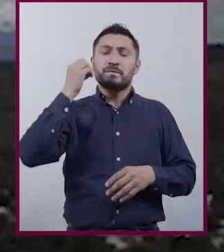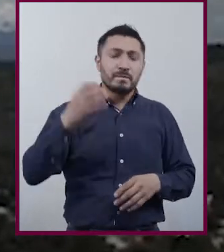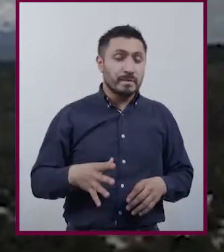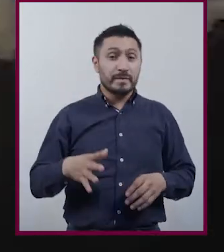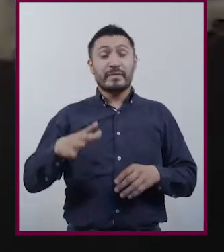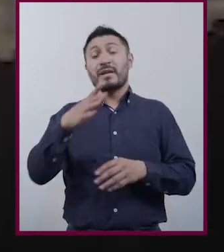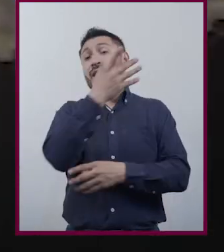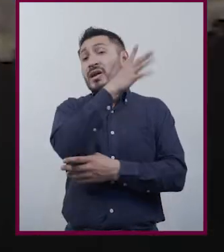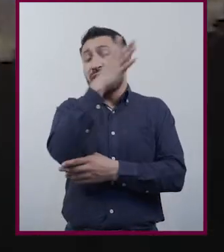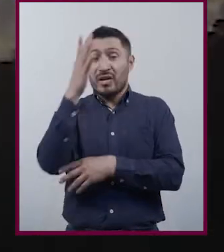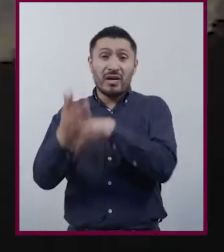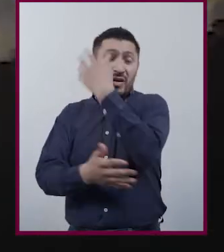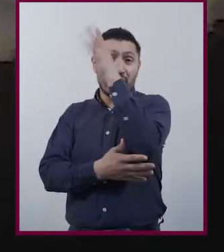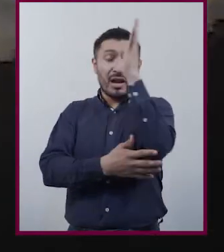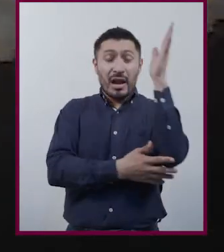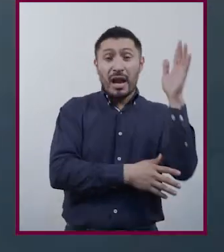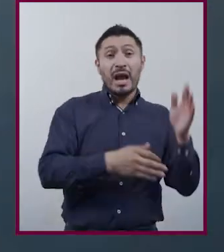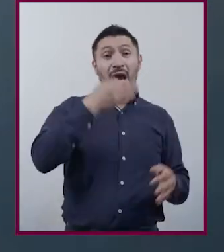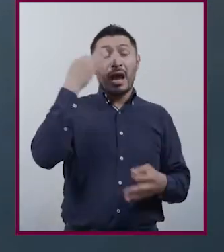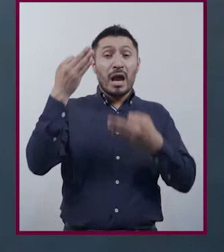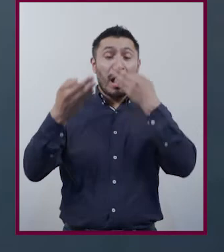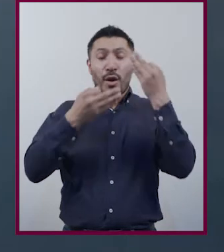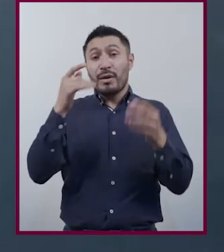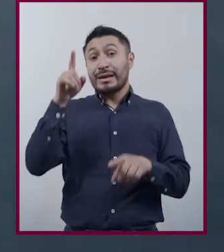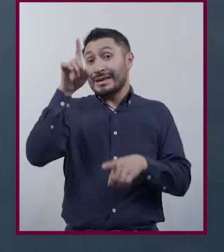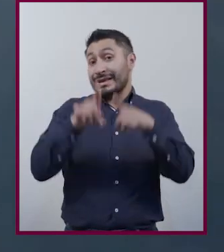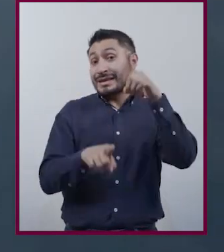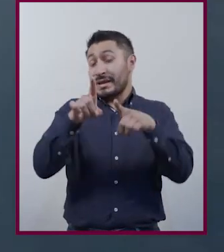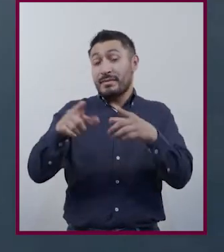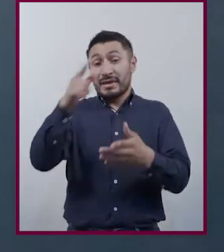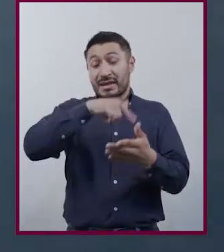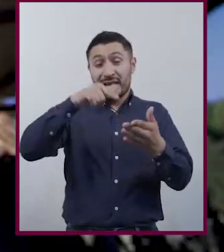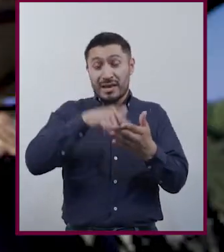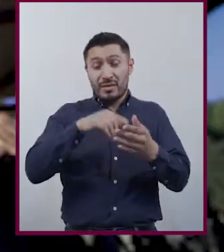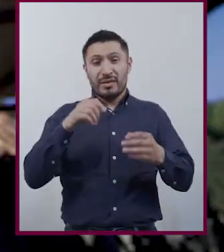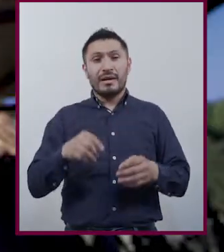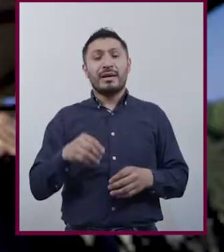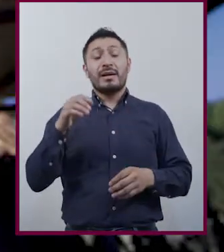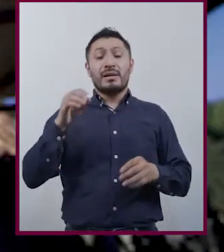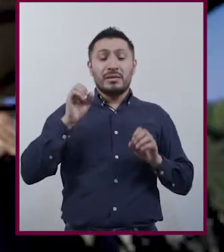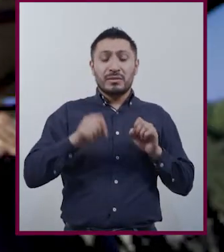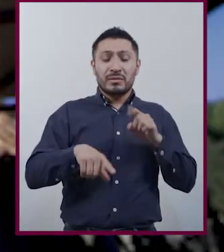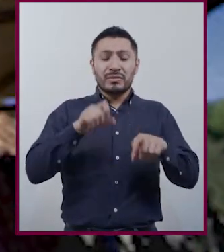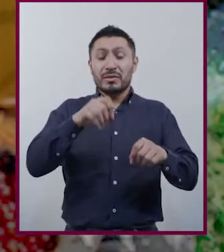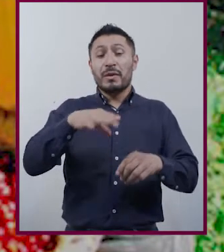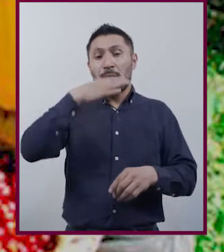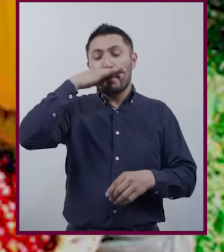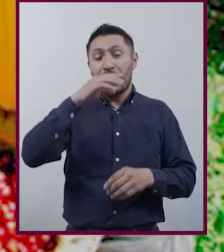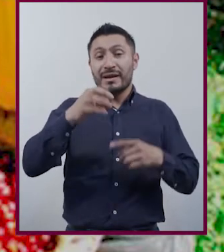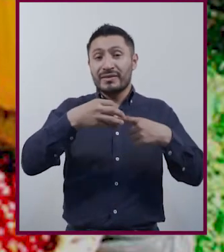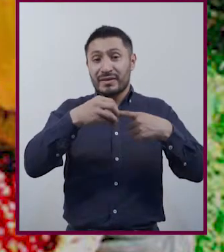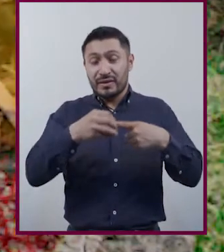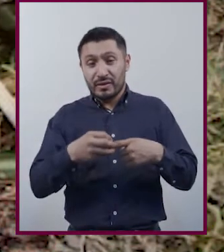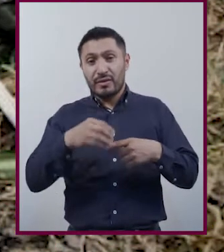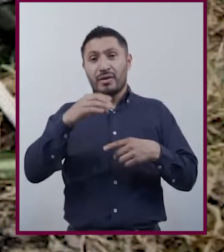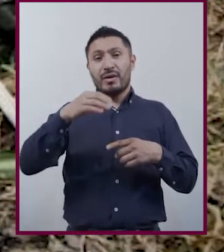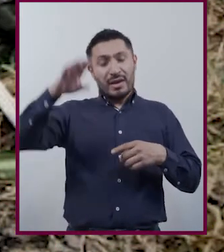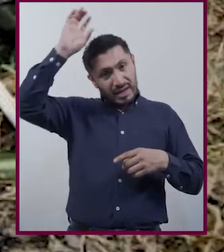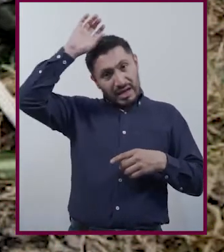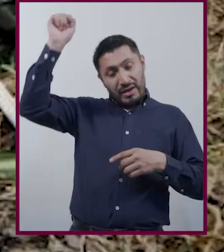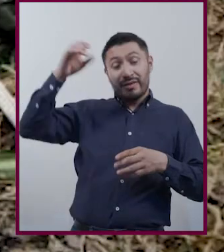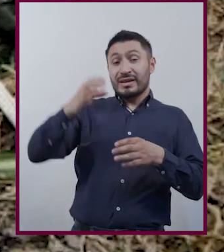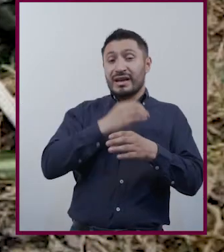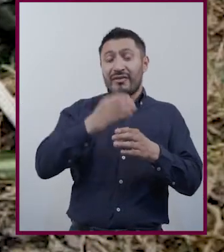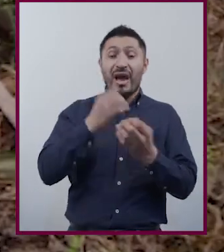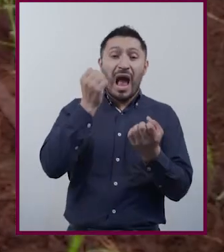flora varían según la altura del lugar. En el municipio se cultiva maíz, frijol, calabaza, café, caña de